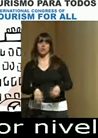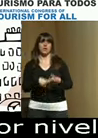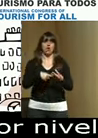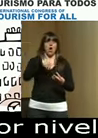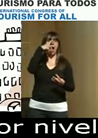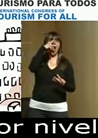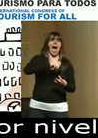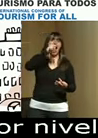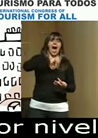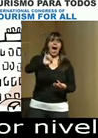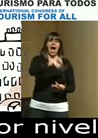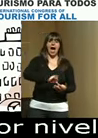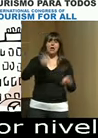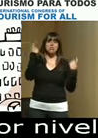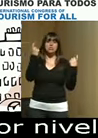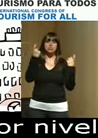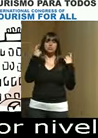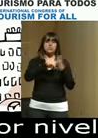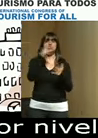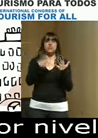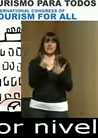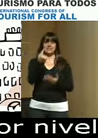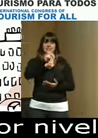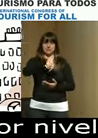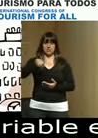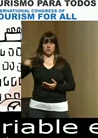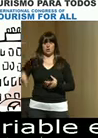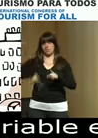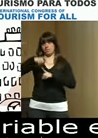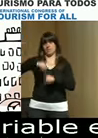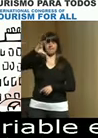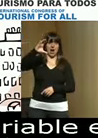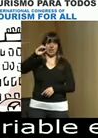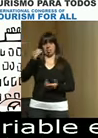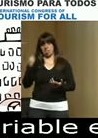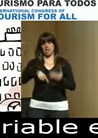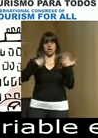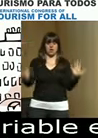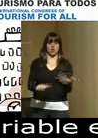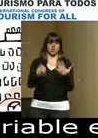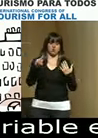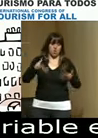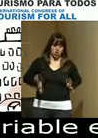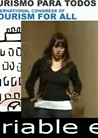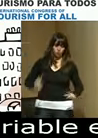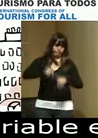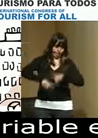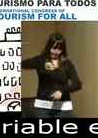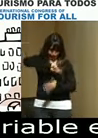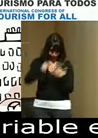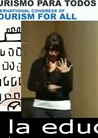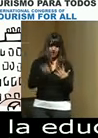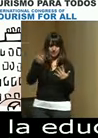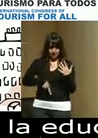el salario evidentemente incrementa la satisfacción con la vida. También hemos controlado por el número de hijos. Pasamos por favor. Hemos